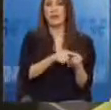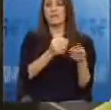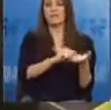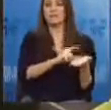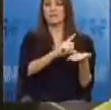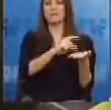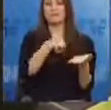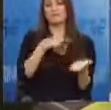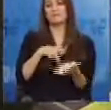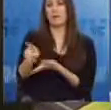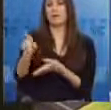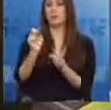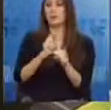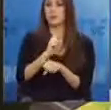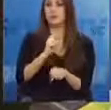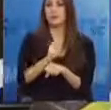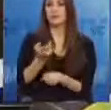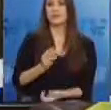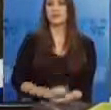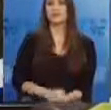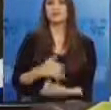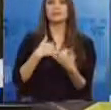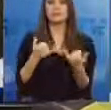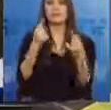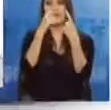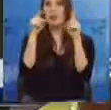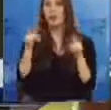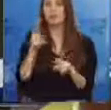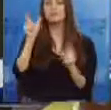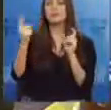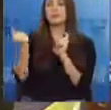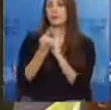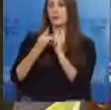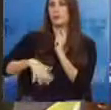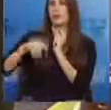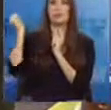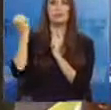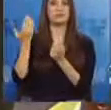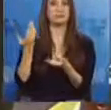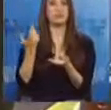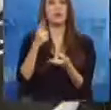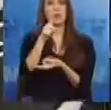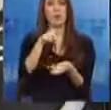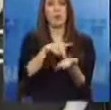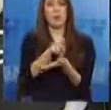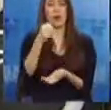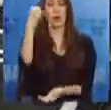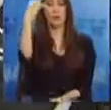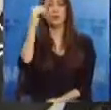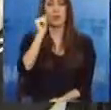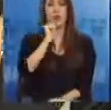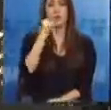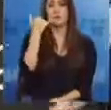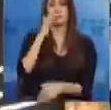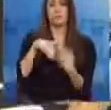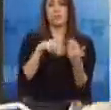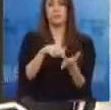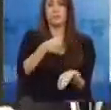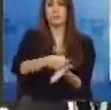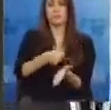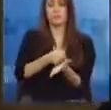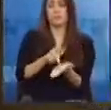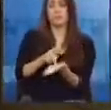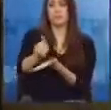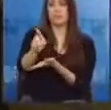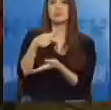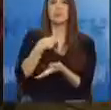pago. Nos evitamos ahorita en estos tiempos de Navidad los robos. Puedes pagar tus servicios básicos. Nosotros también compramos dos vasos de